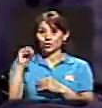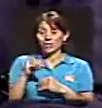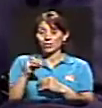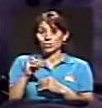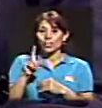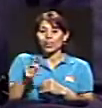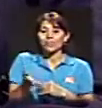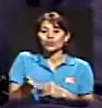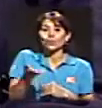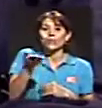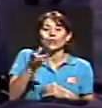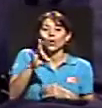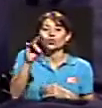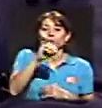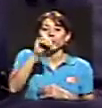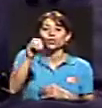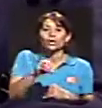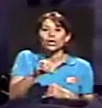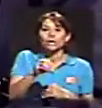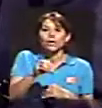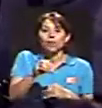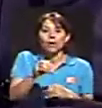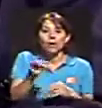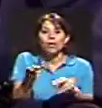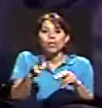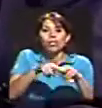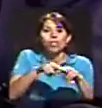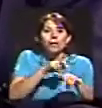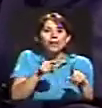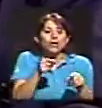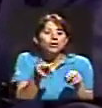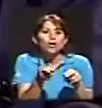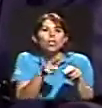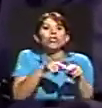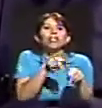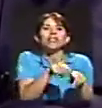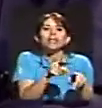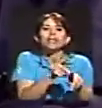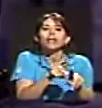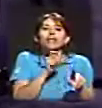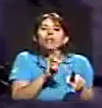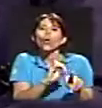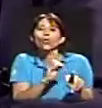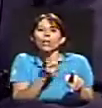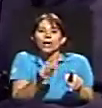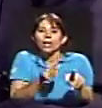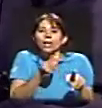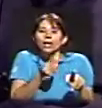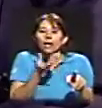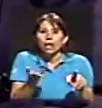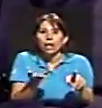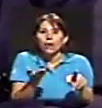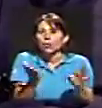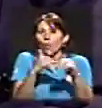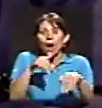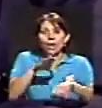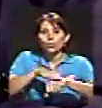de dónde se iba a financiar eso. No se autorizaron nuevos ingresos. Entonces, el